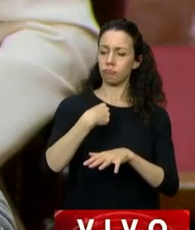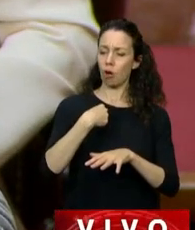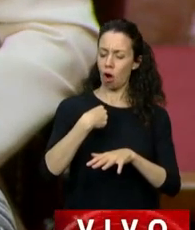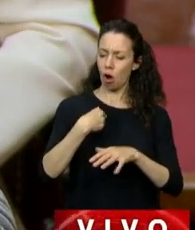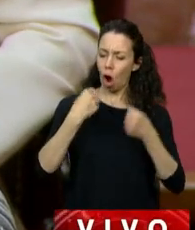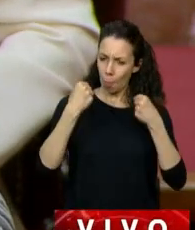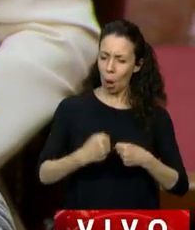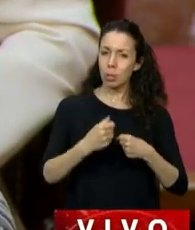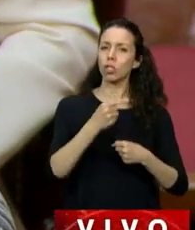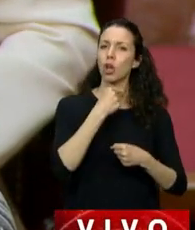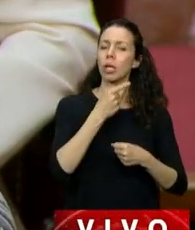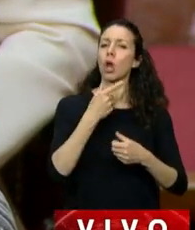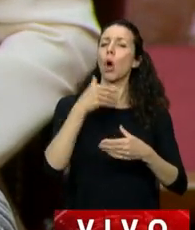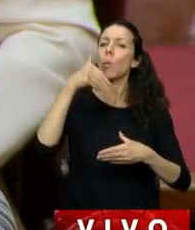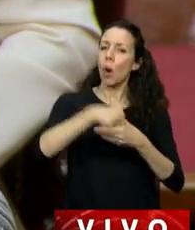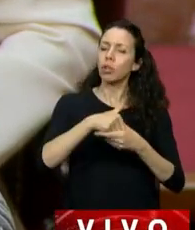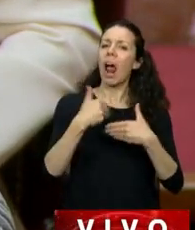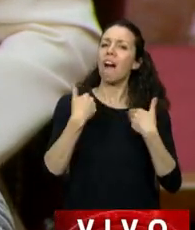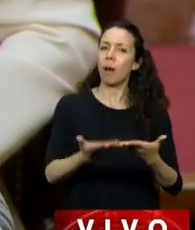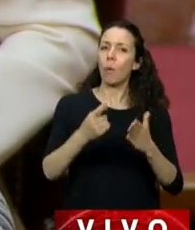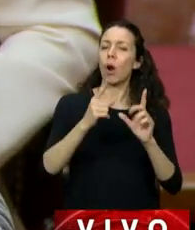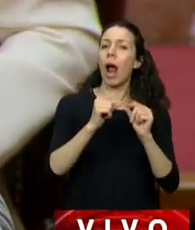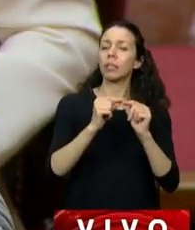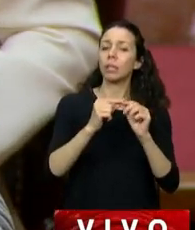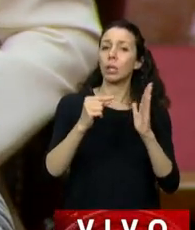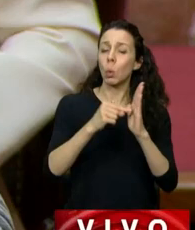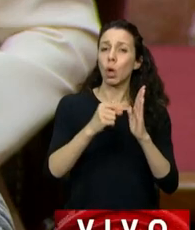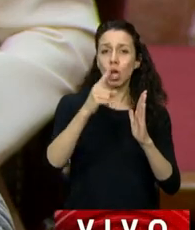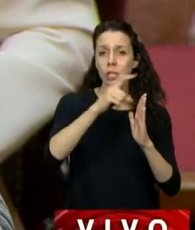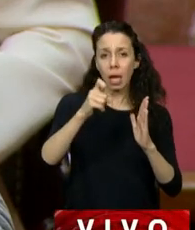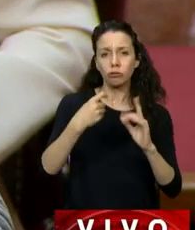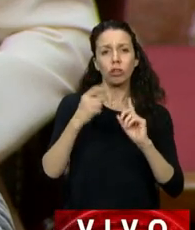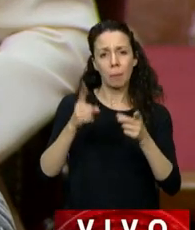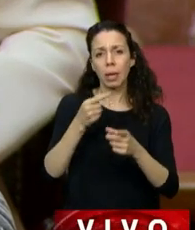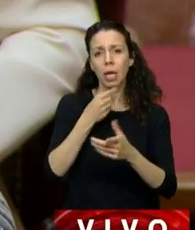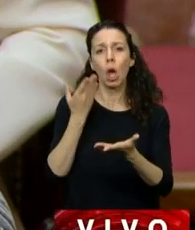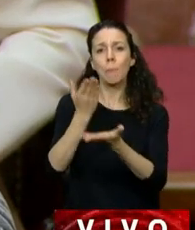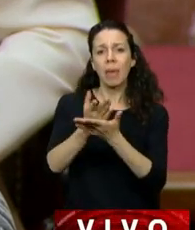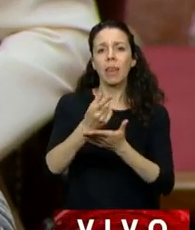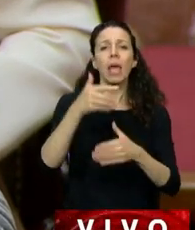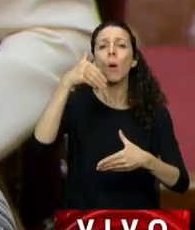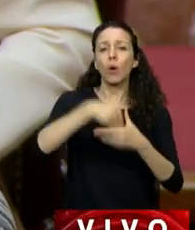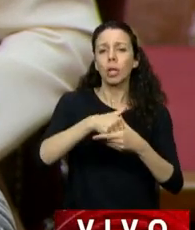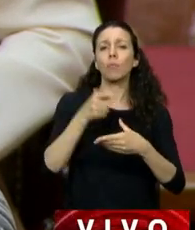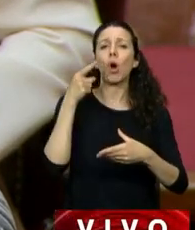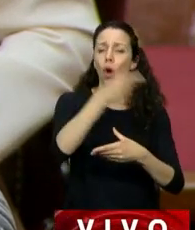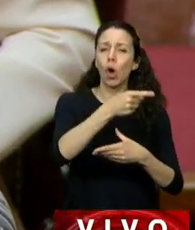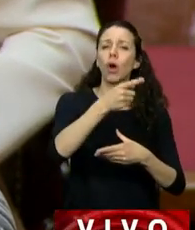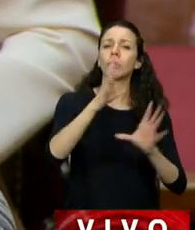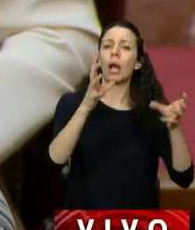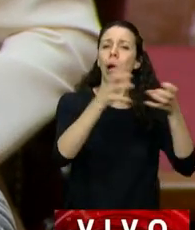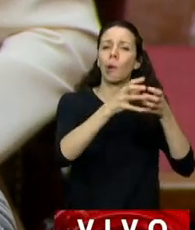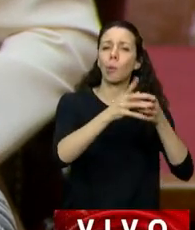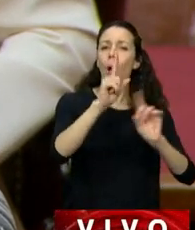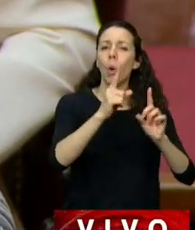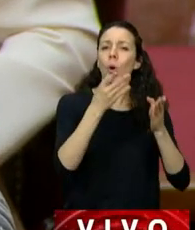favor de este presupuesto y a votar a favor de este artículo 100, con esa autoridad pedimos ahora que votemos contra la casta judicial, contra los evasores y los